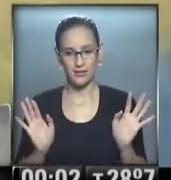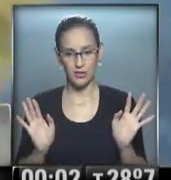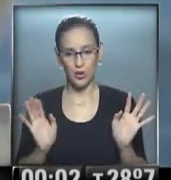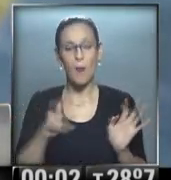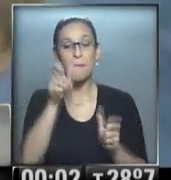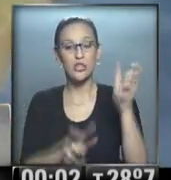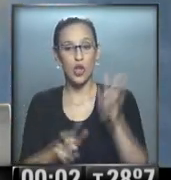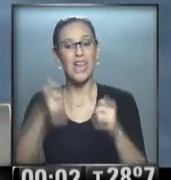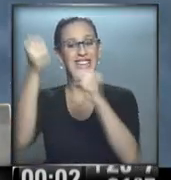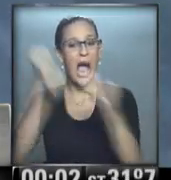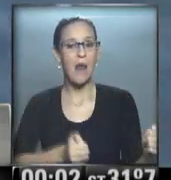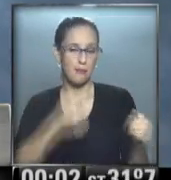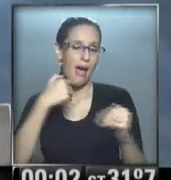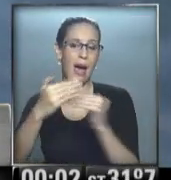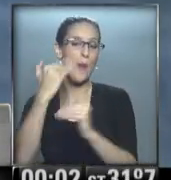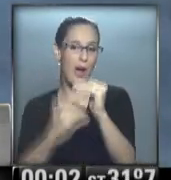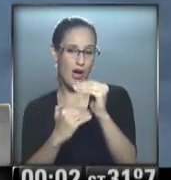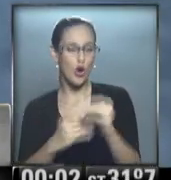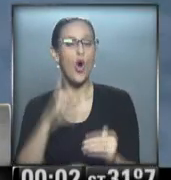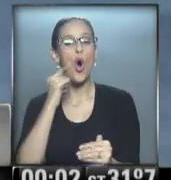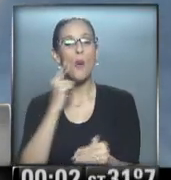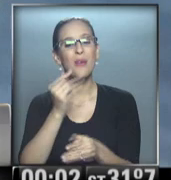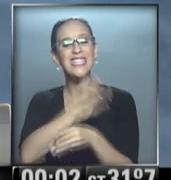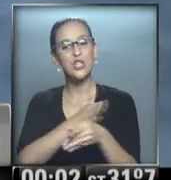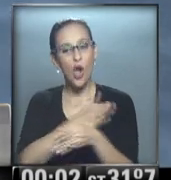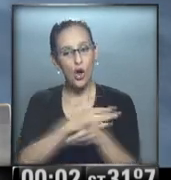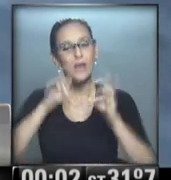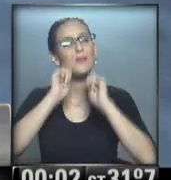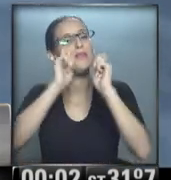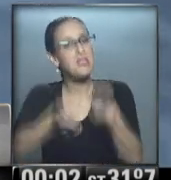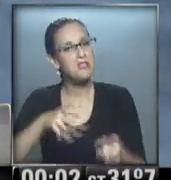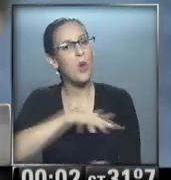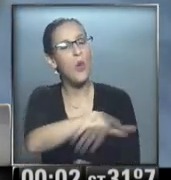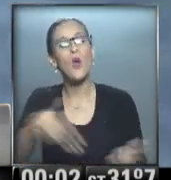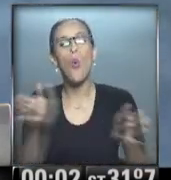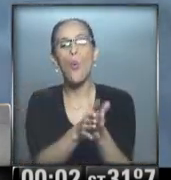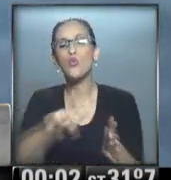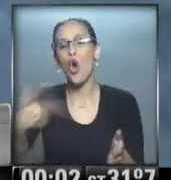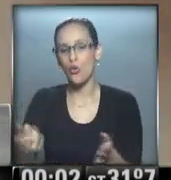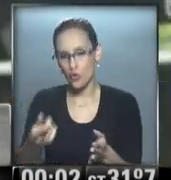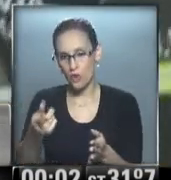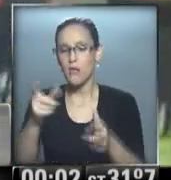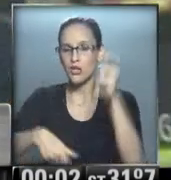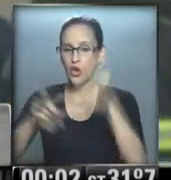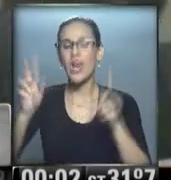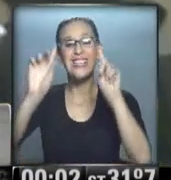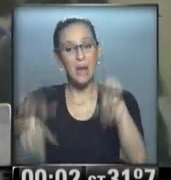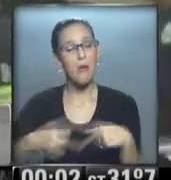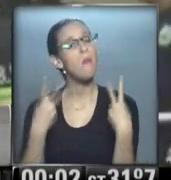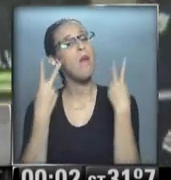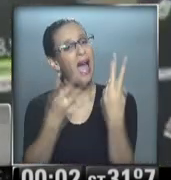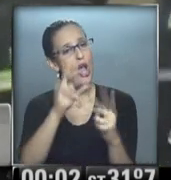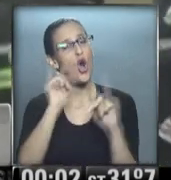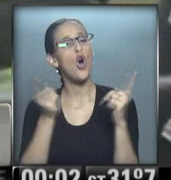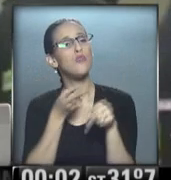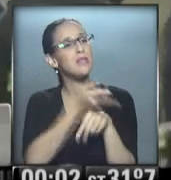de las carpas. El gobernador Daniel Scioli visitó el lugar junto a otros funcionarios y también estuvo en el hospital donde se encuentran internados